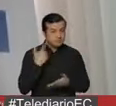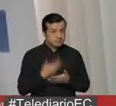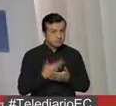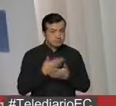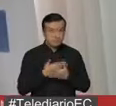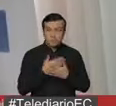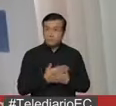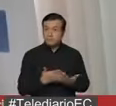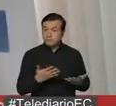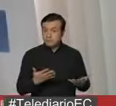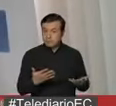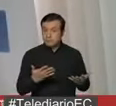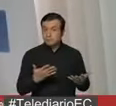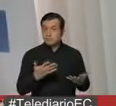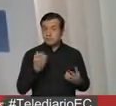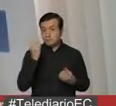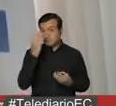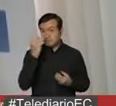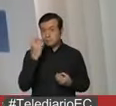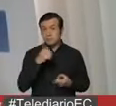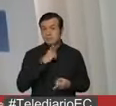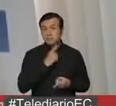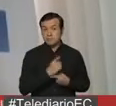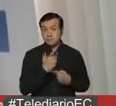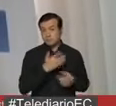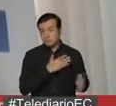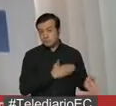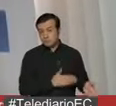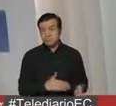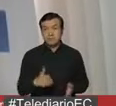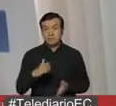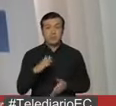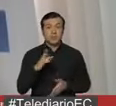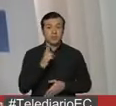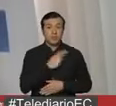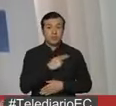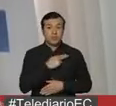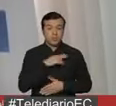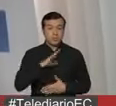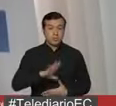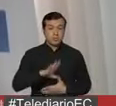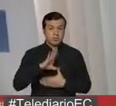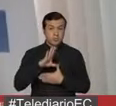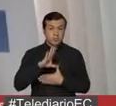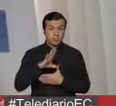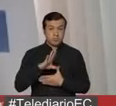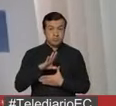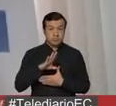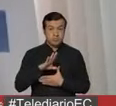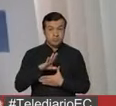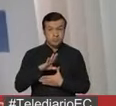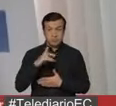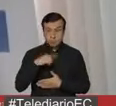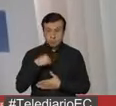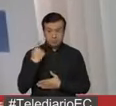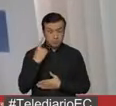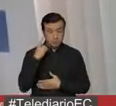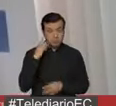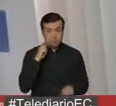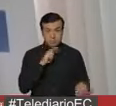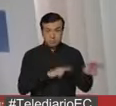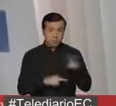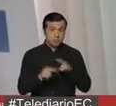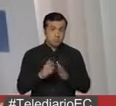verificar si es que esta información producida por la Universidad de las Américas, la cual nosotros mismos